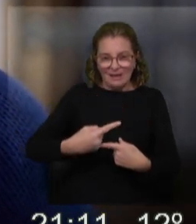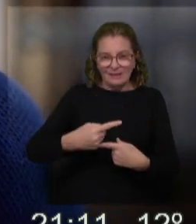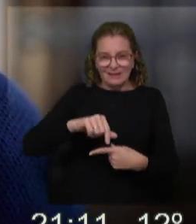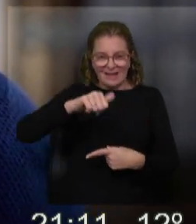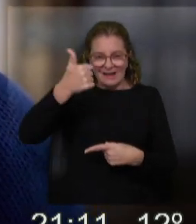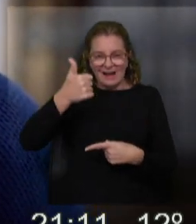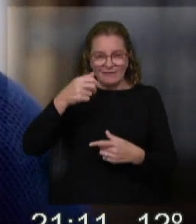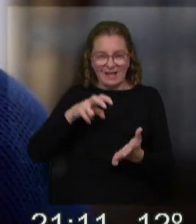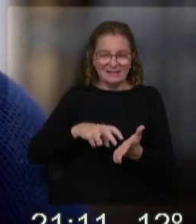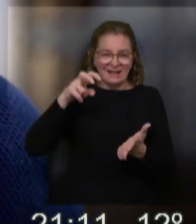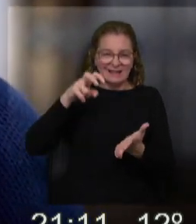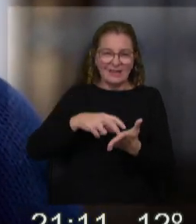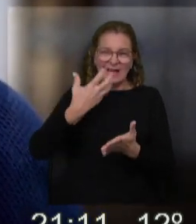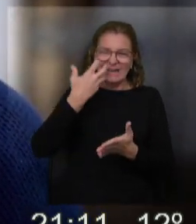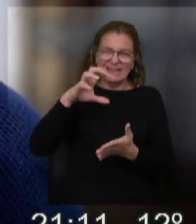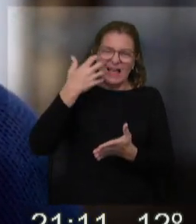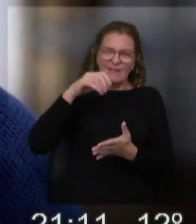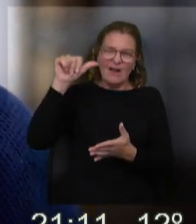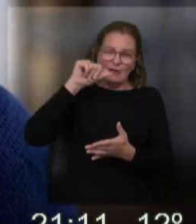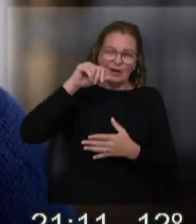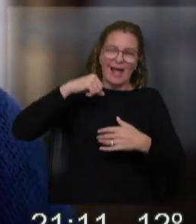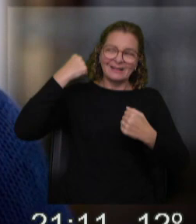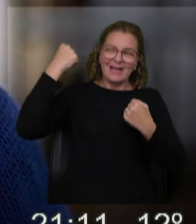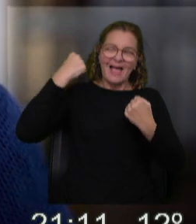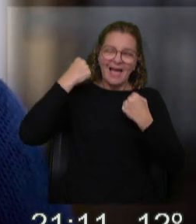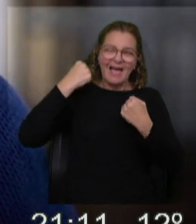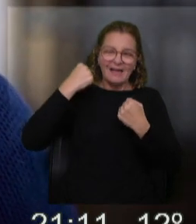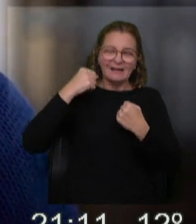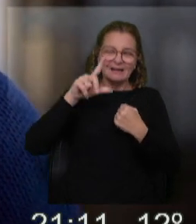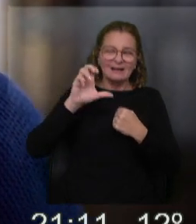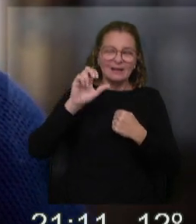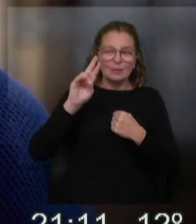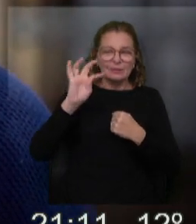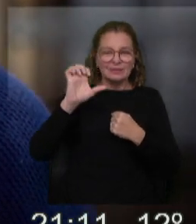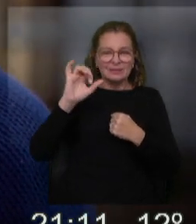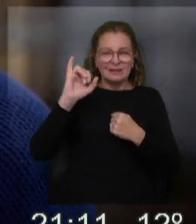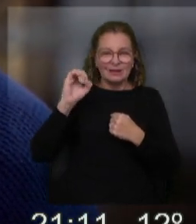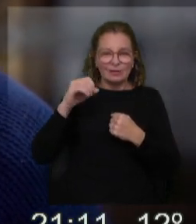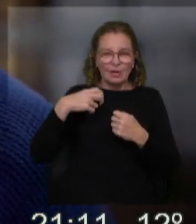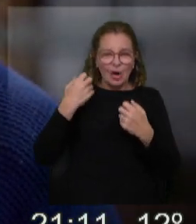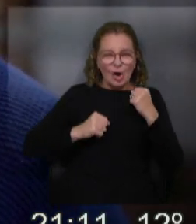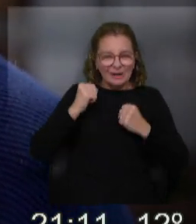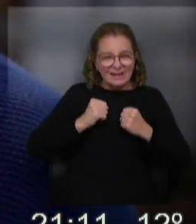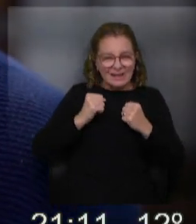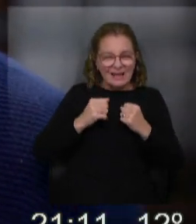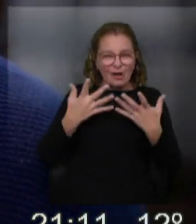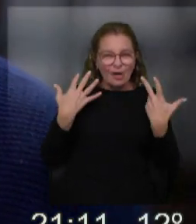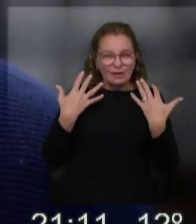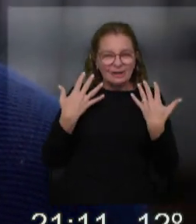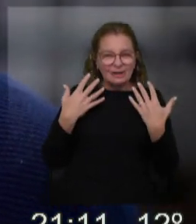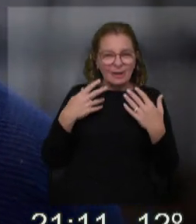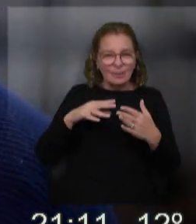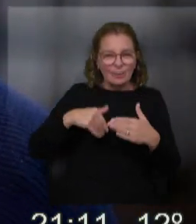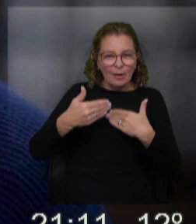Vencedora, saltaba, gritaba borracha de triunfo, mientras Eleuterio corría con su horquilla por el campo, tropezando con los